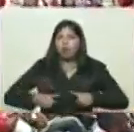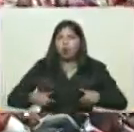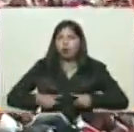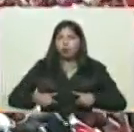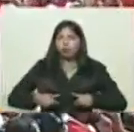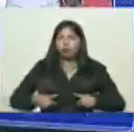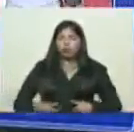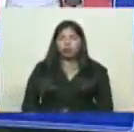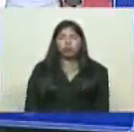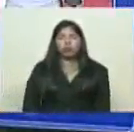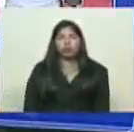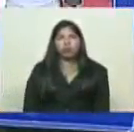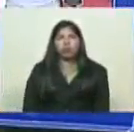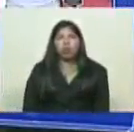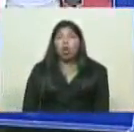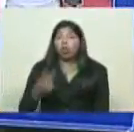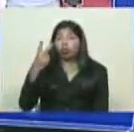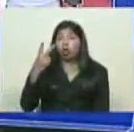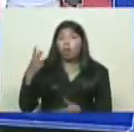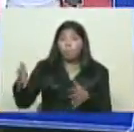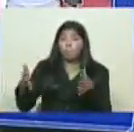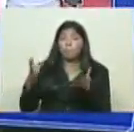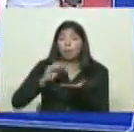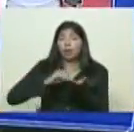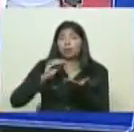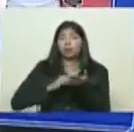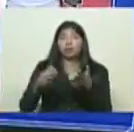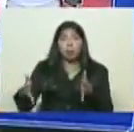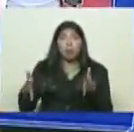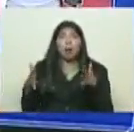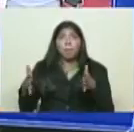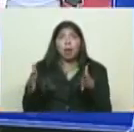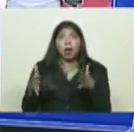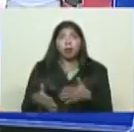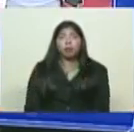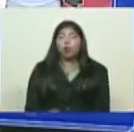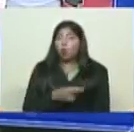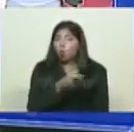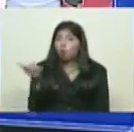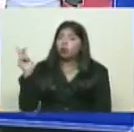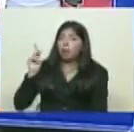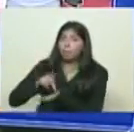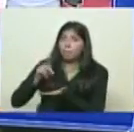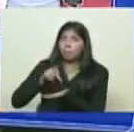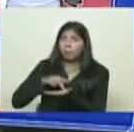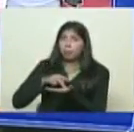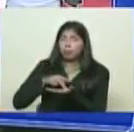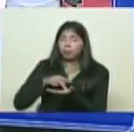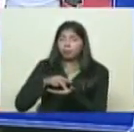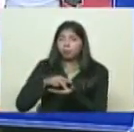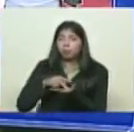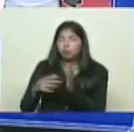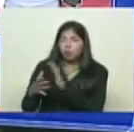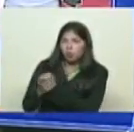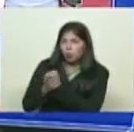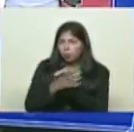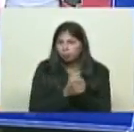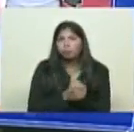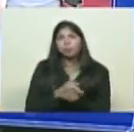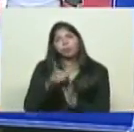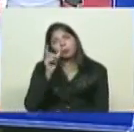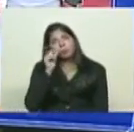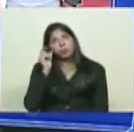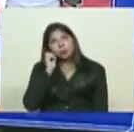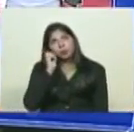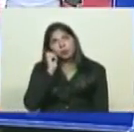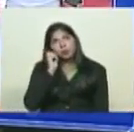tiempos. 2 victorias han sido partícipes ustedes, compañeros, muchachos y muchachas